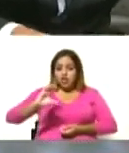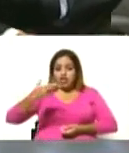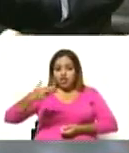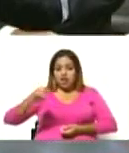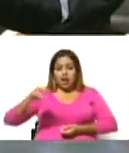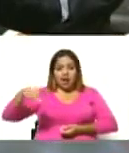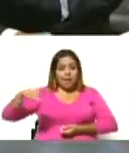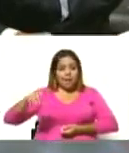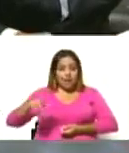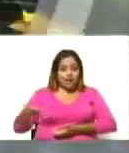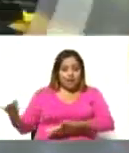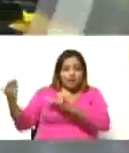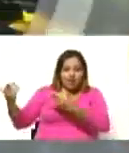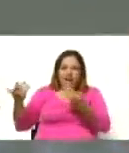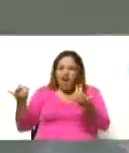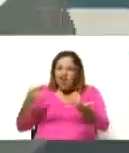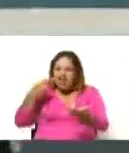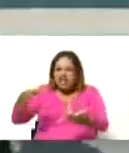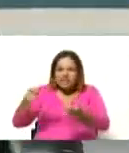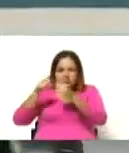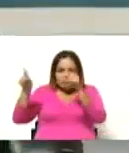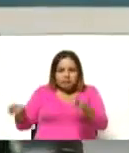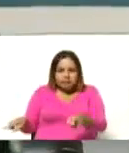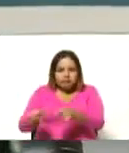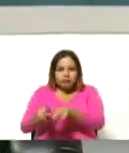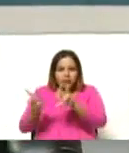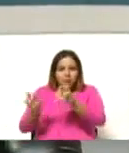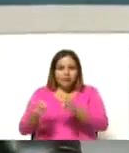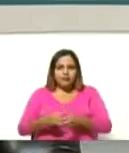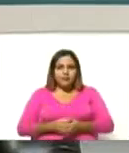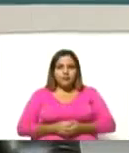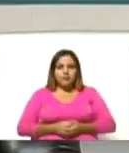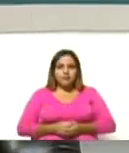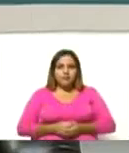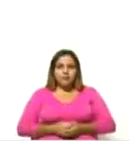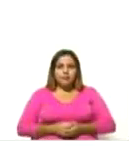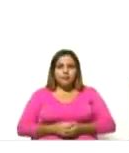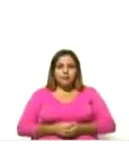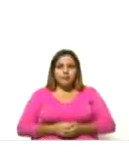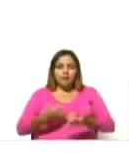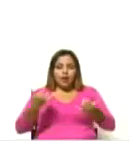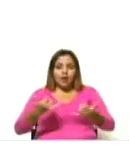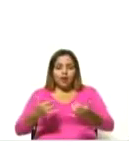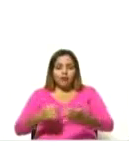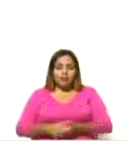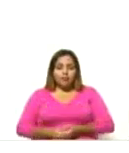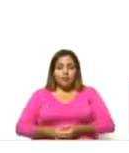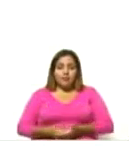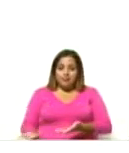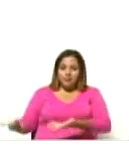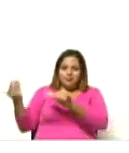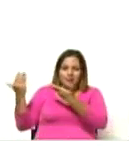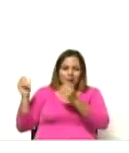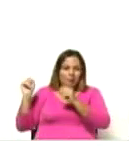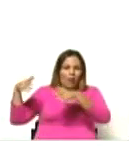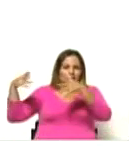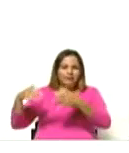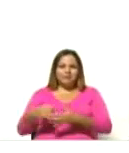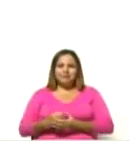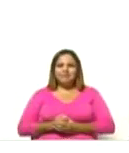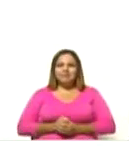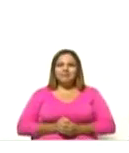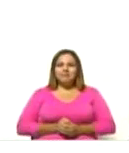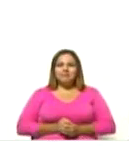lámina. Vamos a colocarla. Y mágicamente ya va a aparecer ante ustedes. Y es la misma